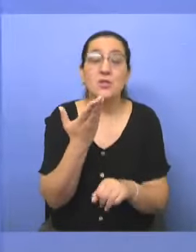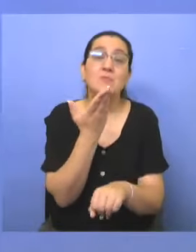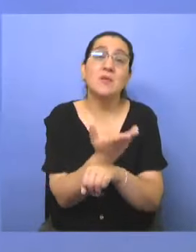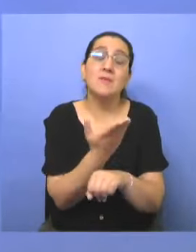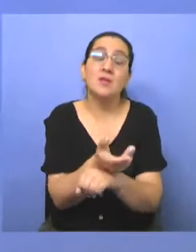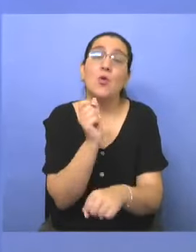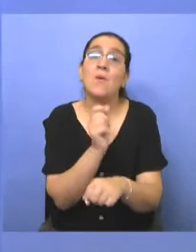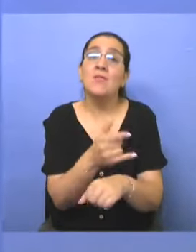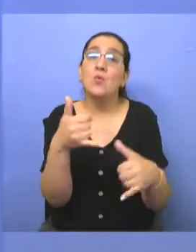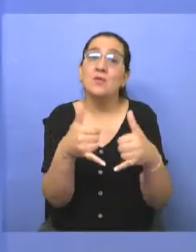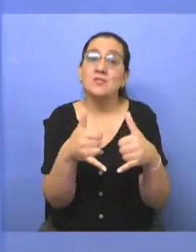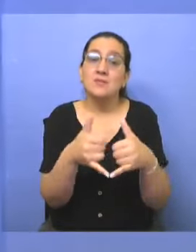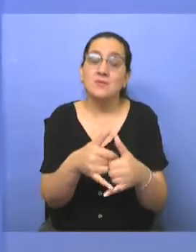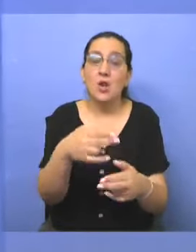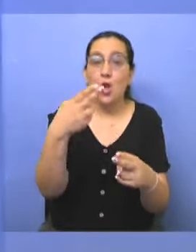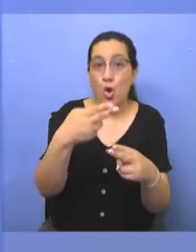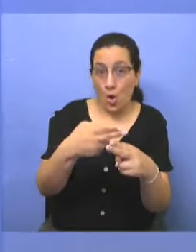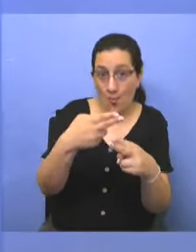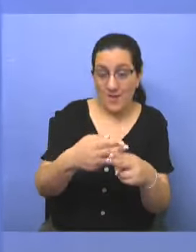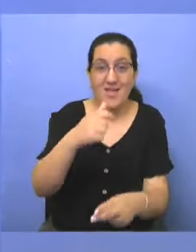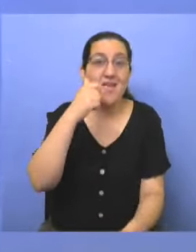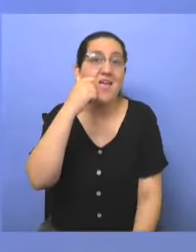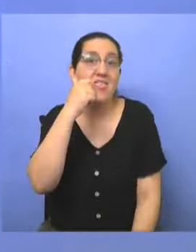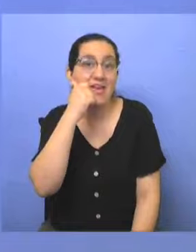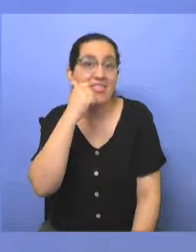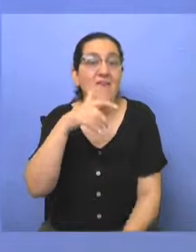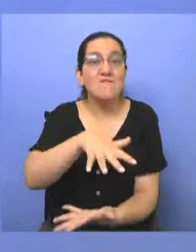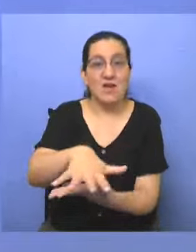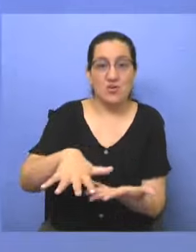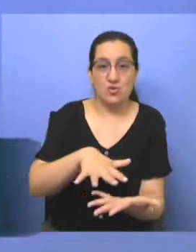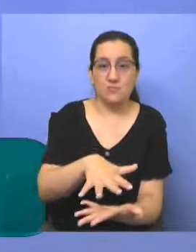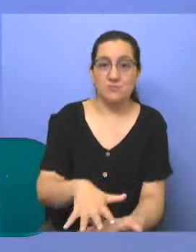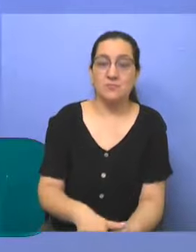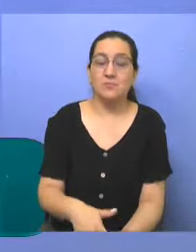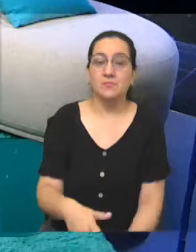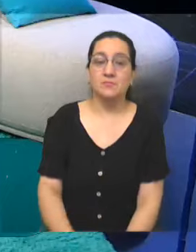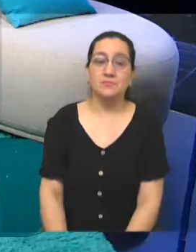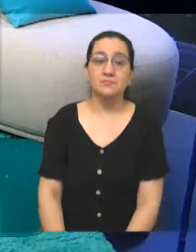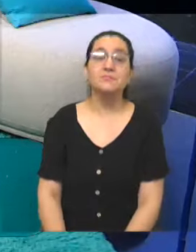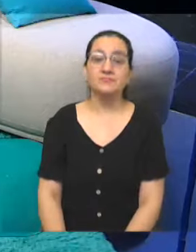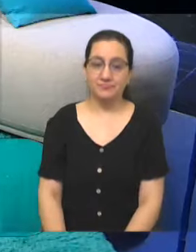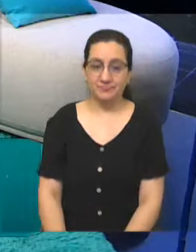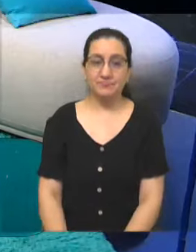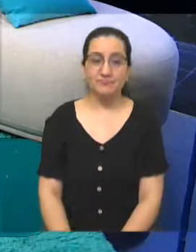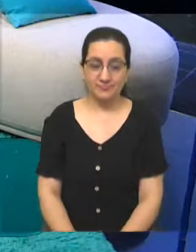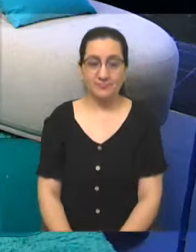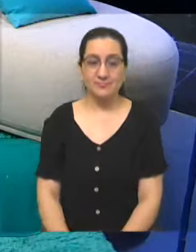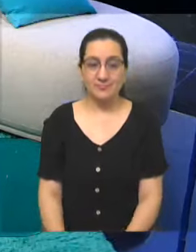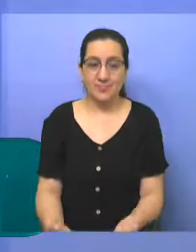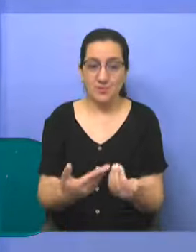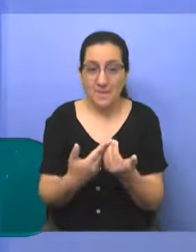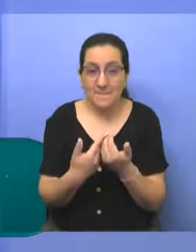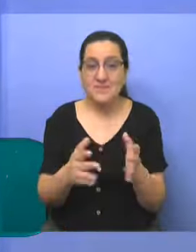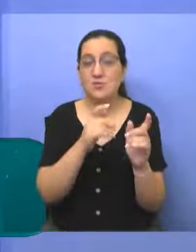nos escriban por nuestro WhatsApp el nombre, edad y barrio. Por ejemplo. Perfecto. Exacto. Vamos a comenzar a hacer una